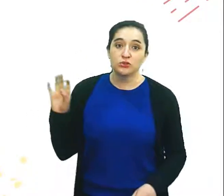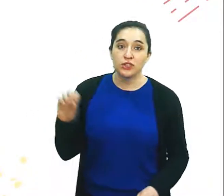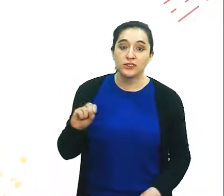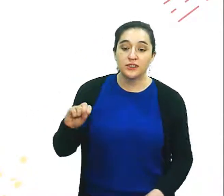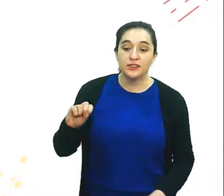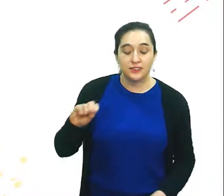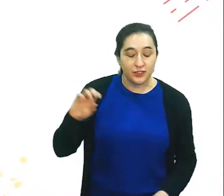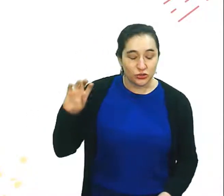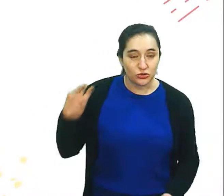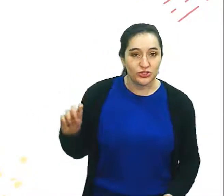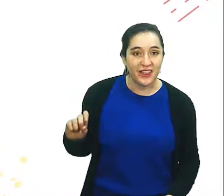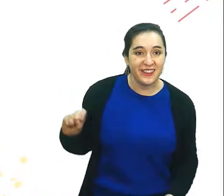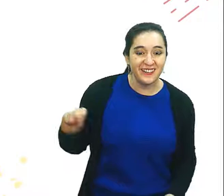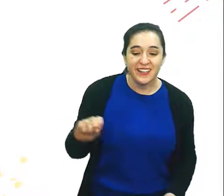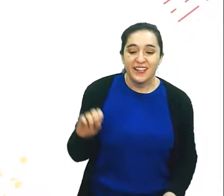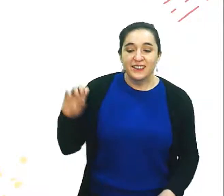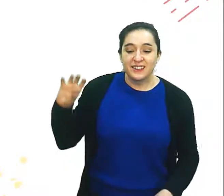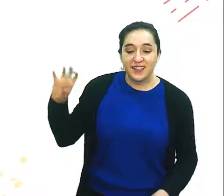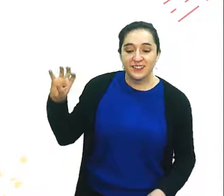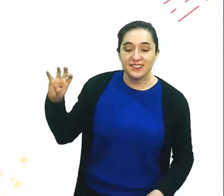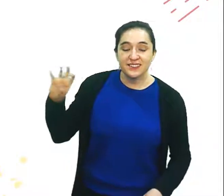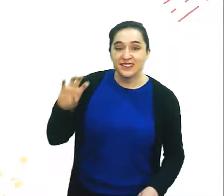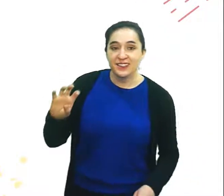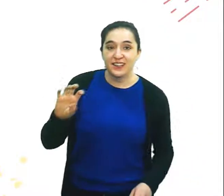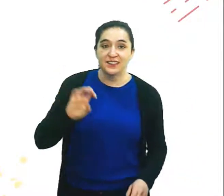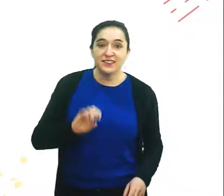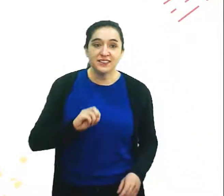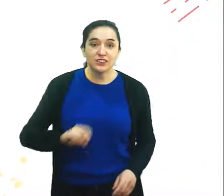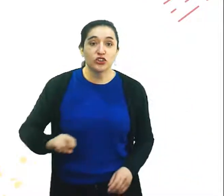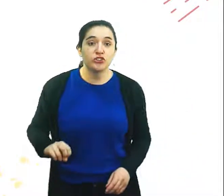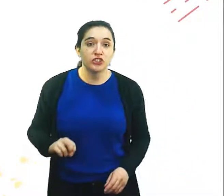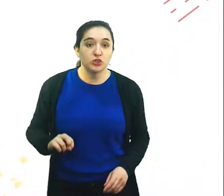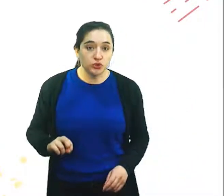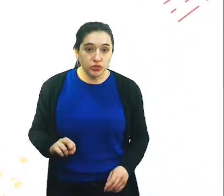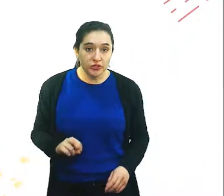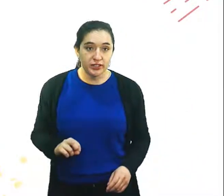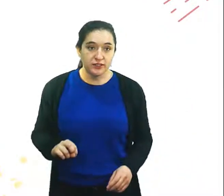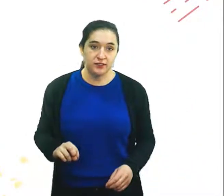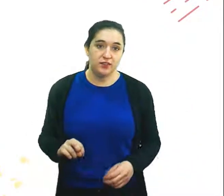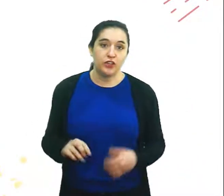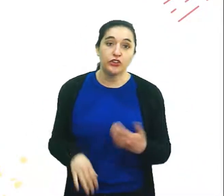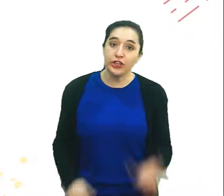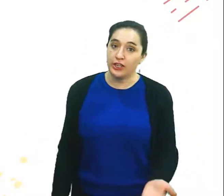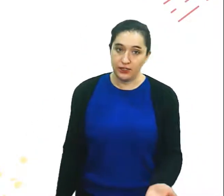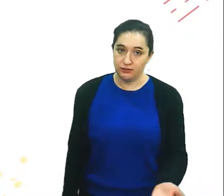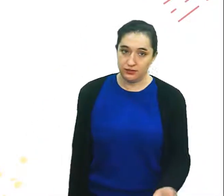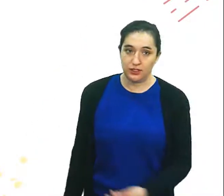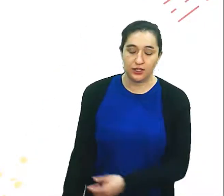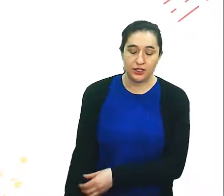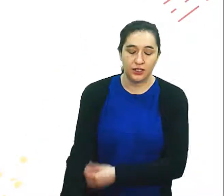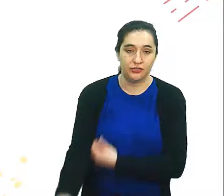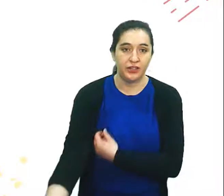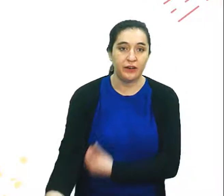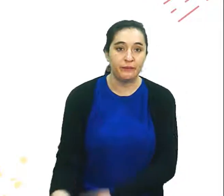donde se suceden tres grandes constituciones que no tienen